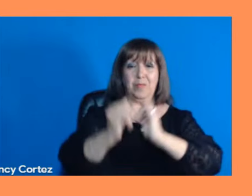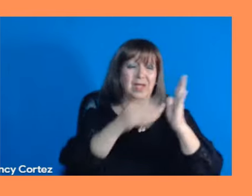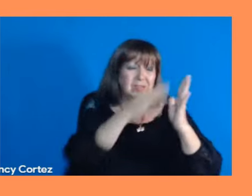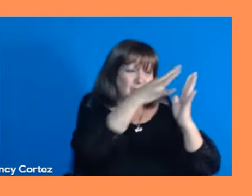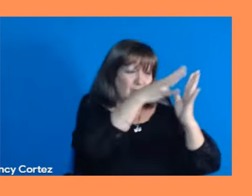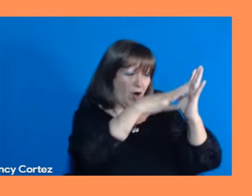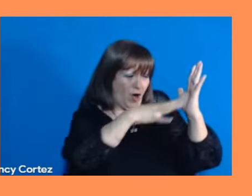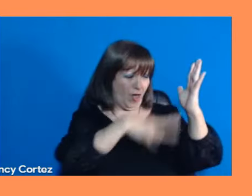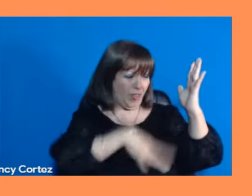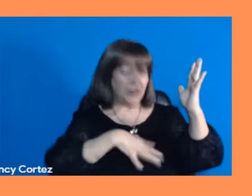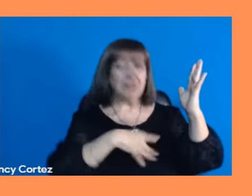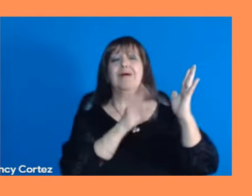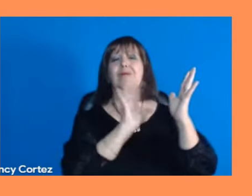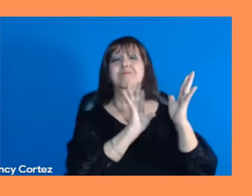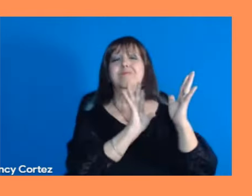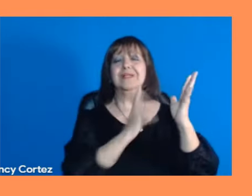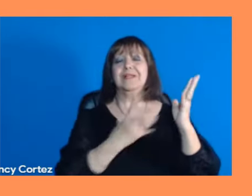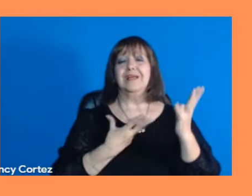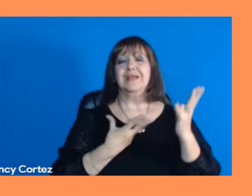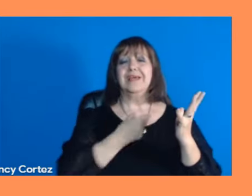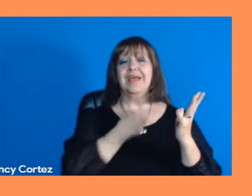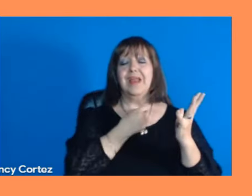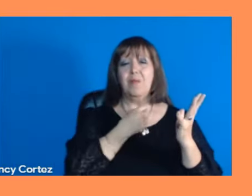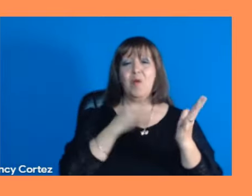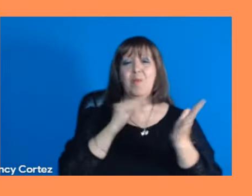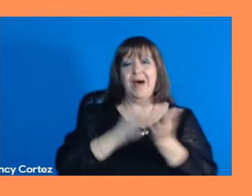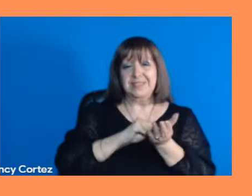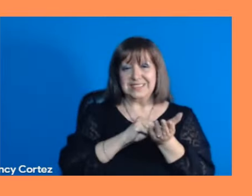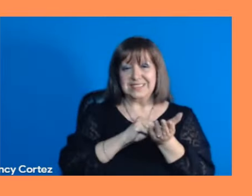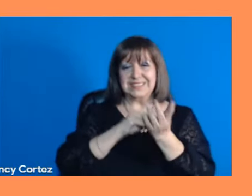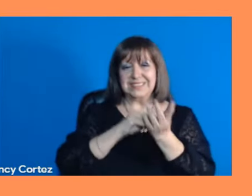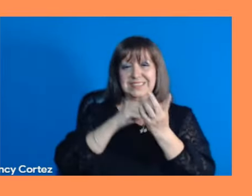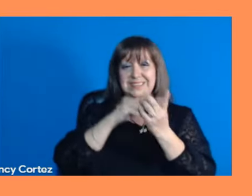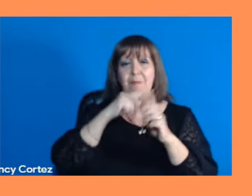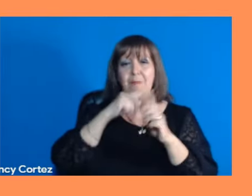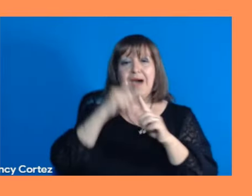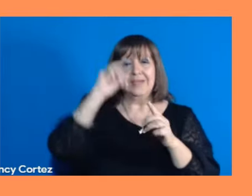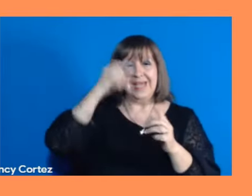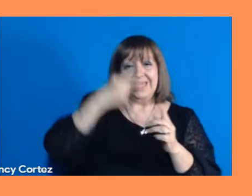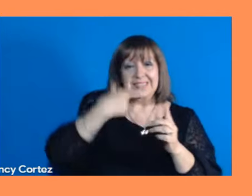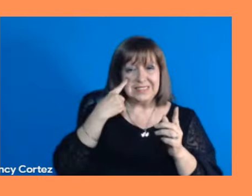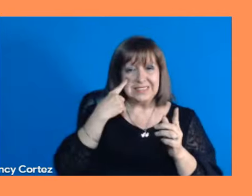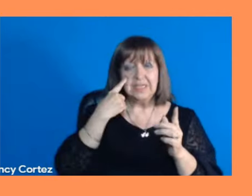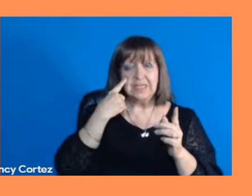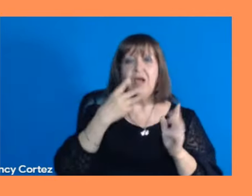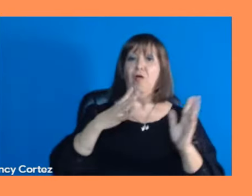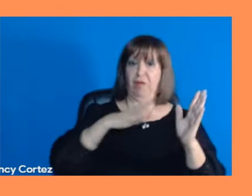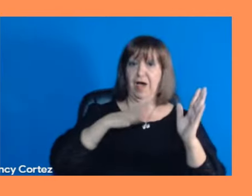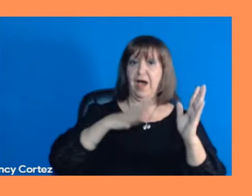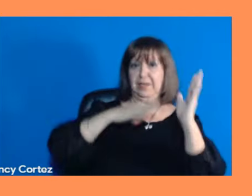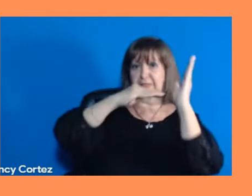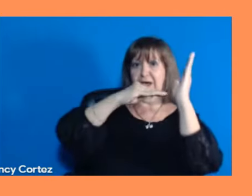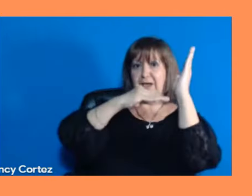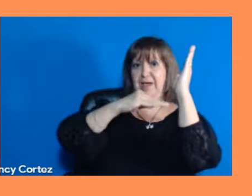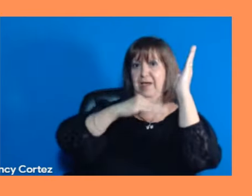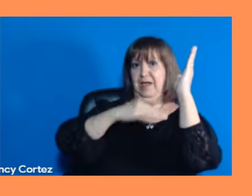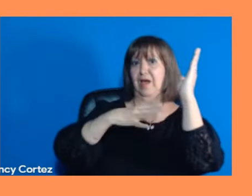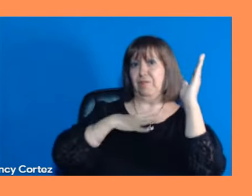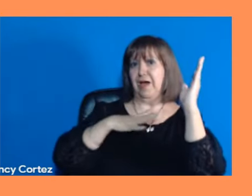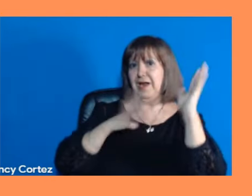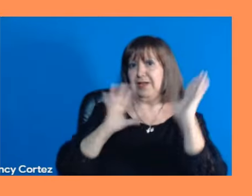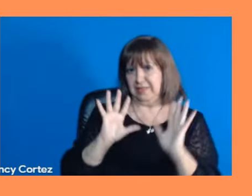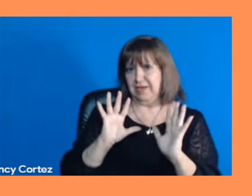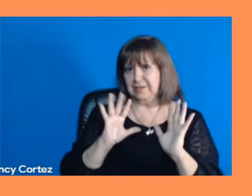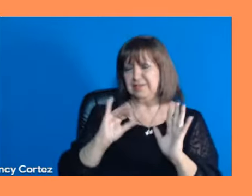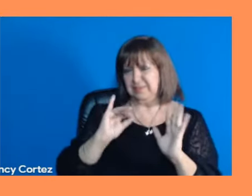ESI. Sabemos que son muchas más. Nos convocamos a ampliarlas